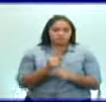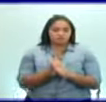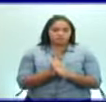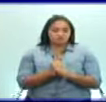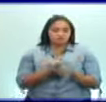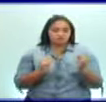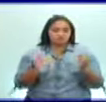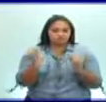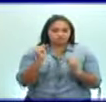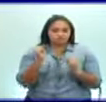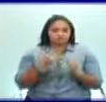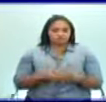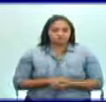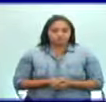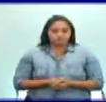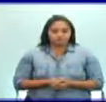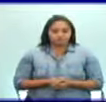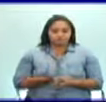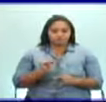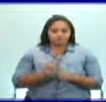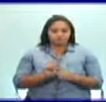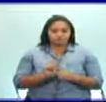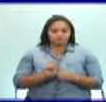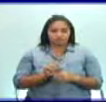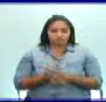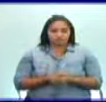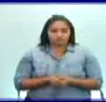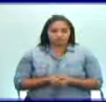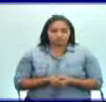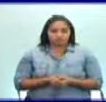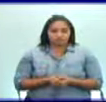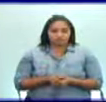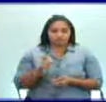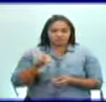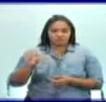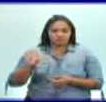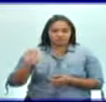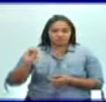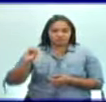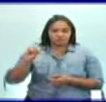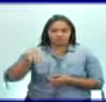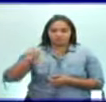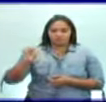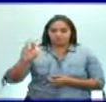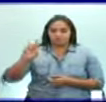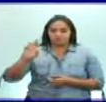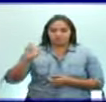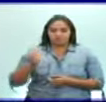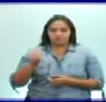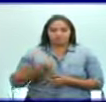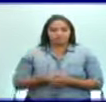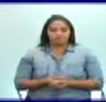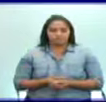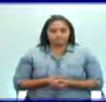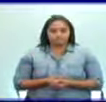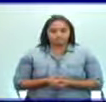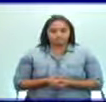también utilizando las tecnologías, en este caso el asistente matemático GeoGebra, muy importante en el